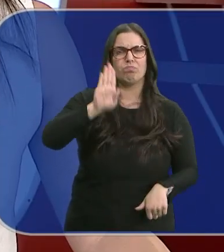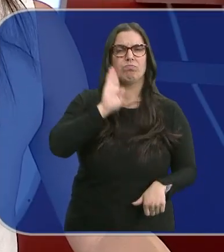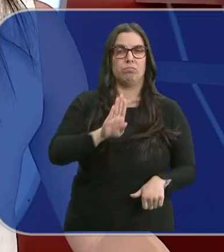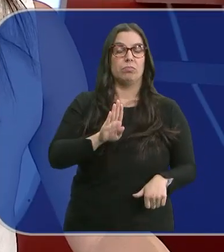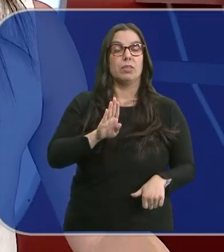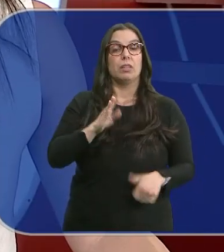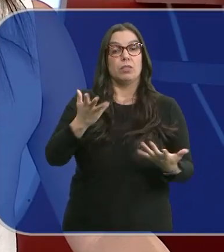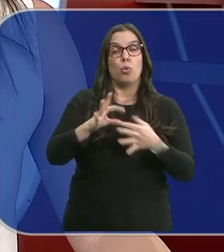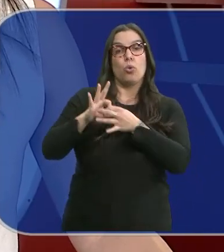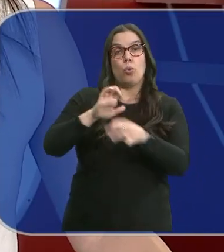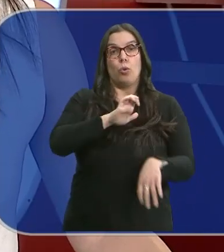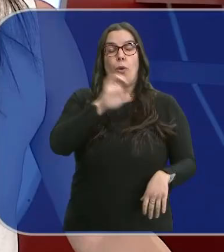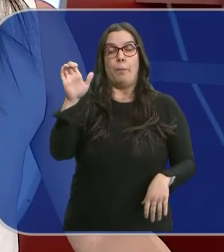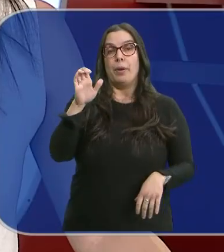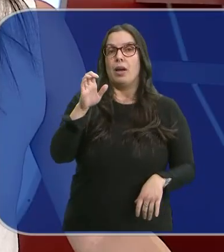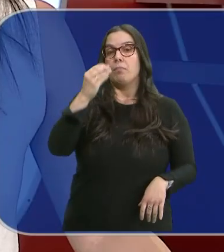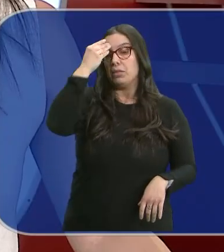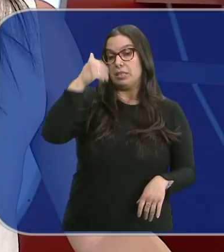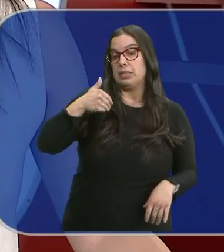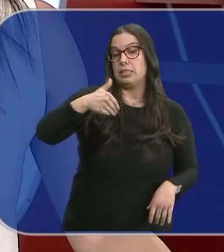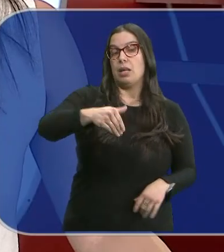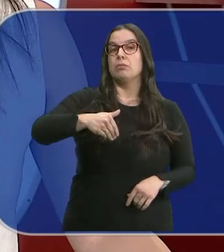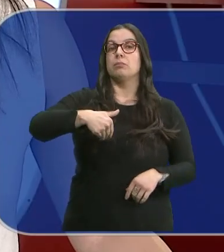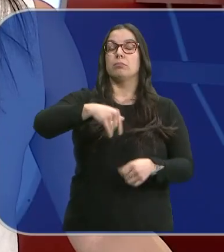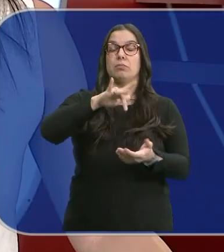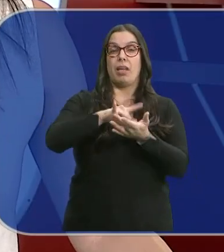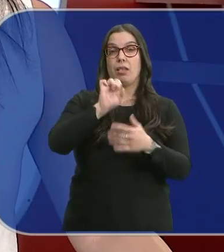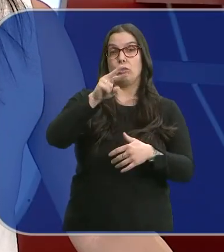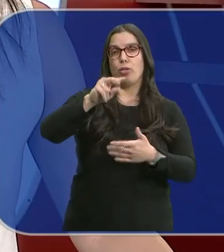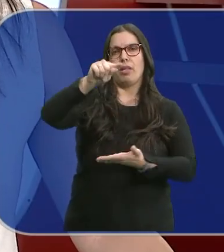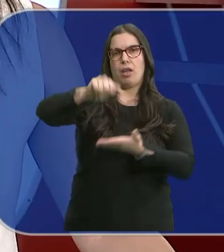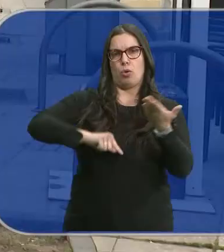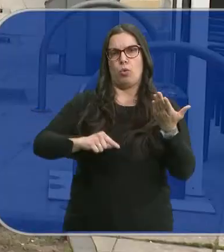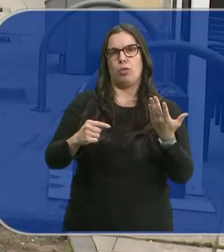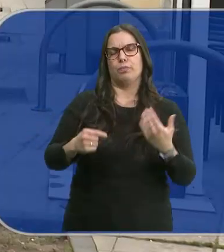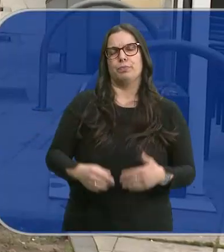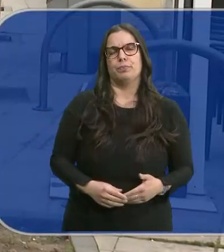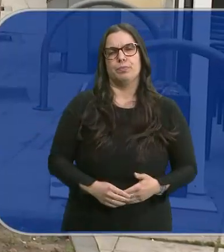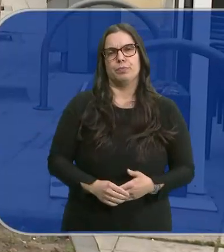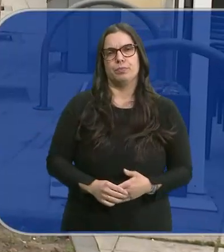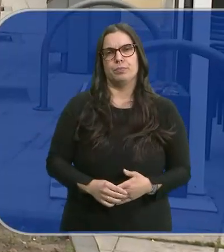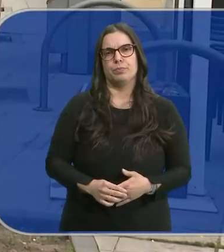Con ellos, la Unión Europea tiene previsto firmar el acuerdo el próximo día 12.